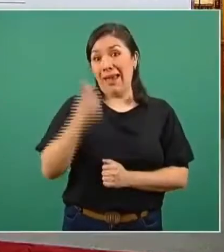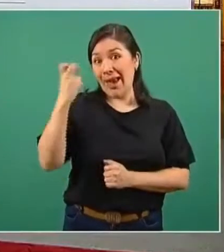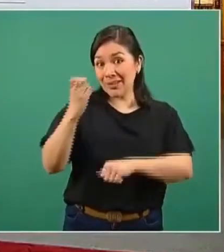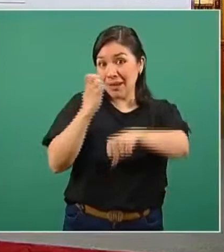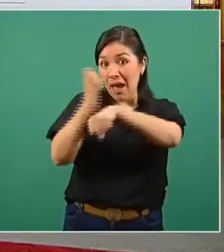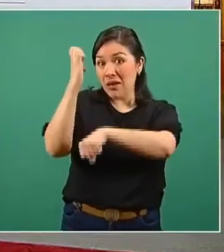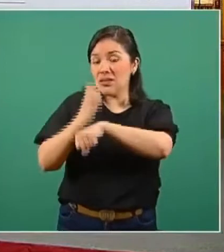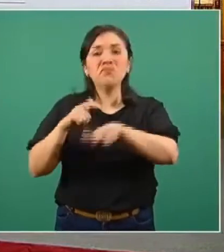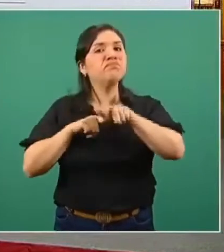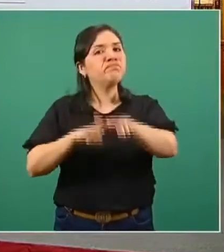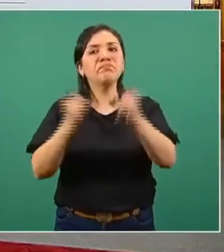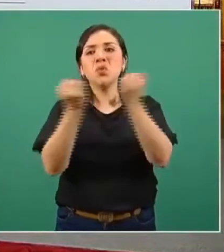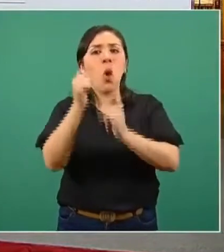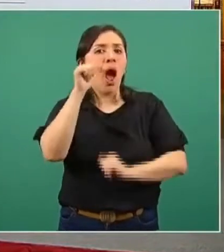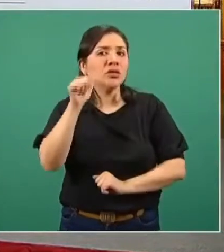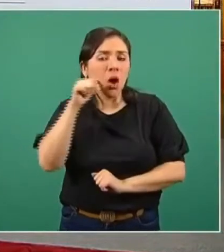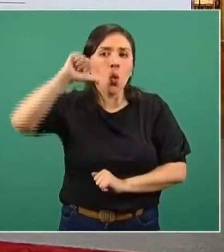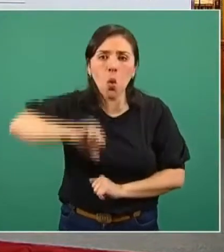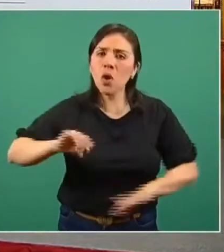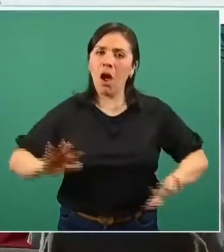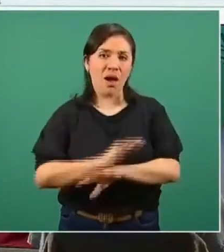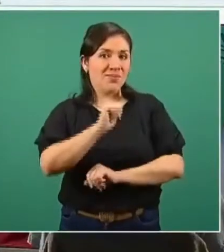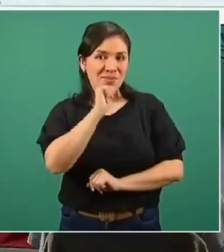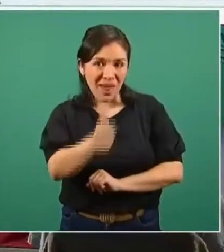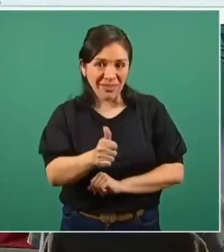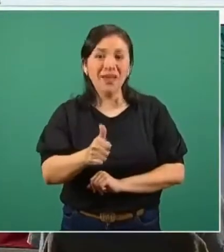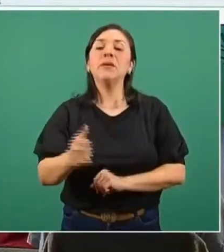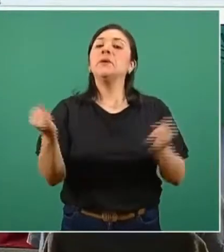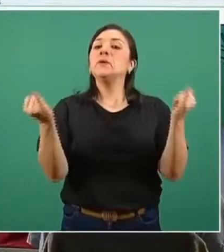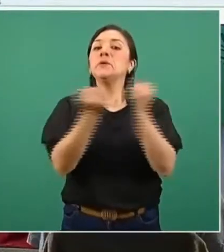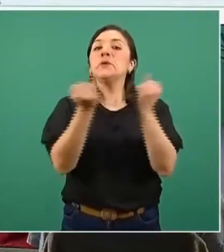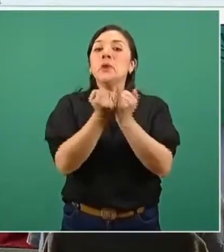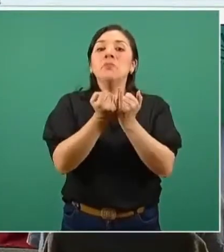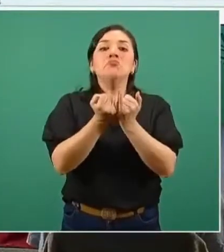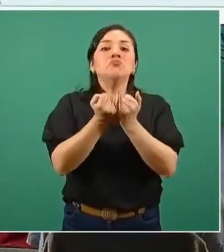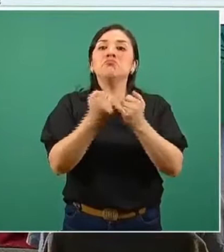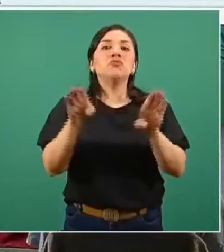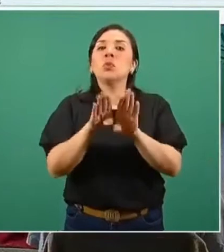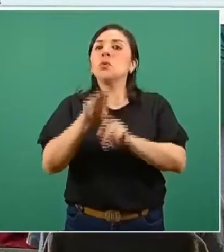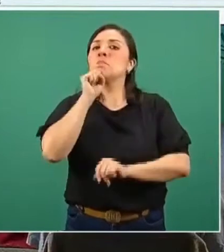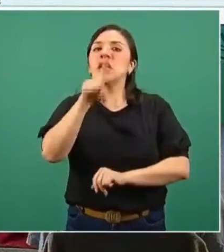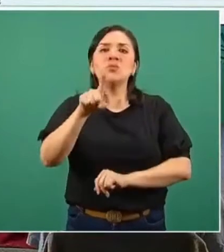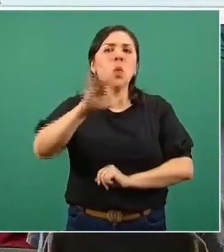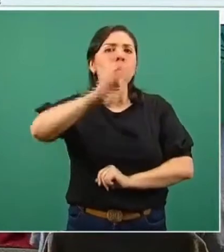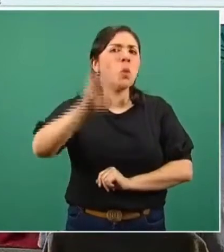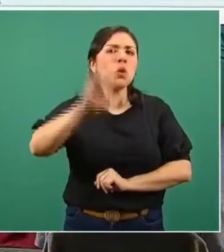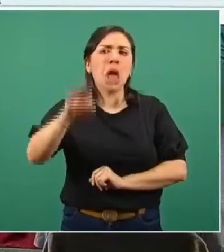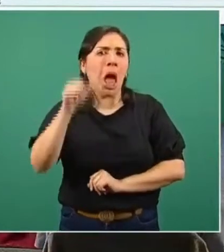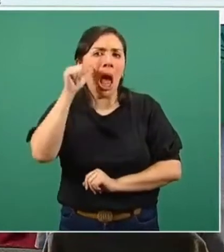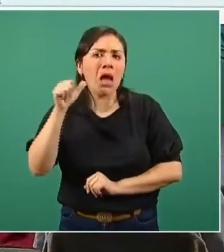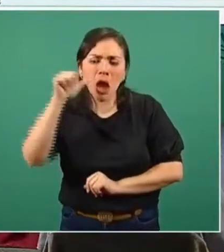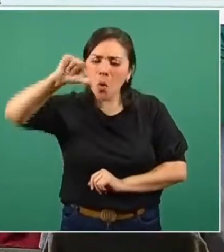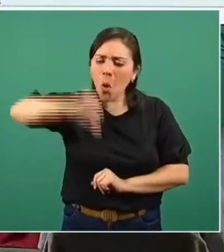se mantuvieron de ayer a hoy igual, o sea, en el mismo estatus de más